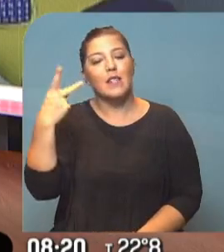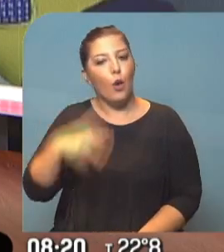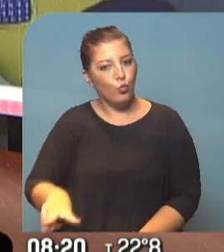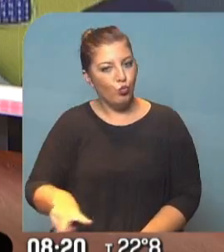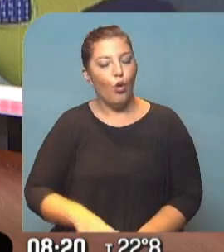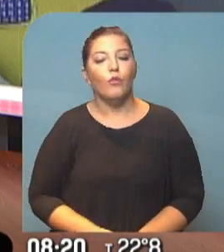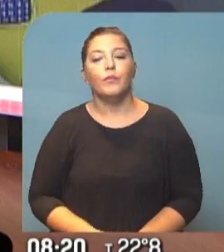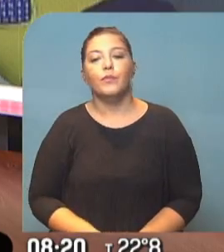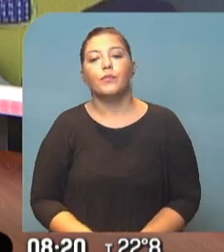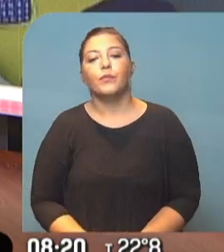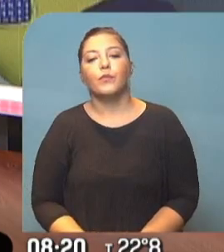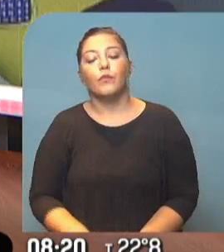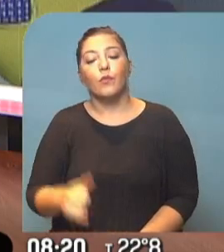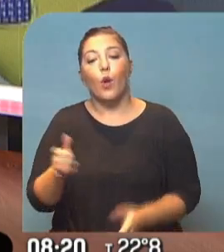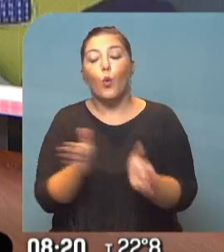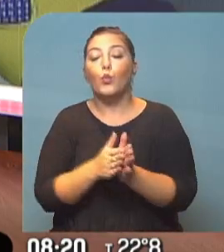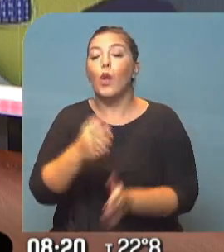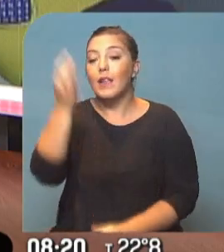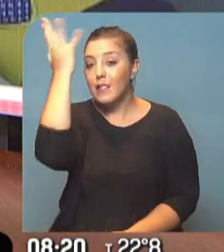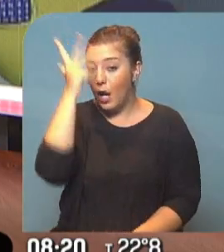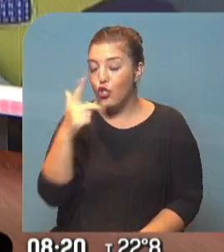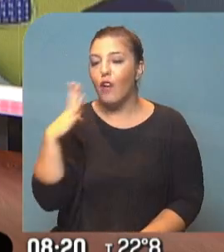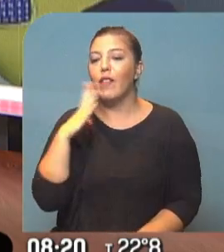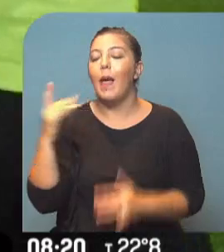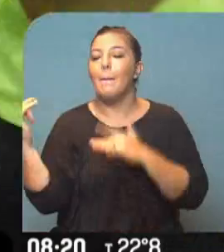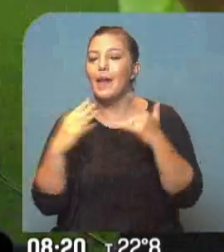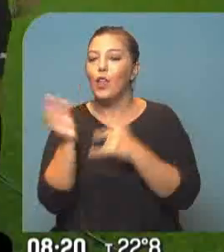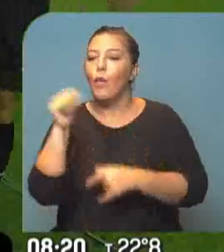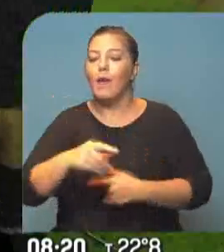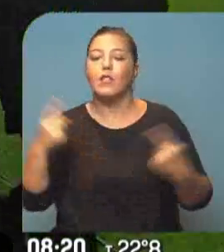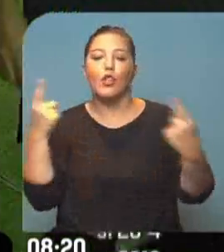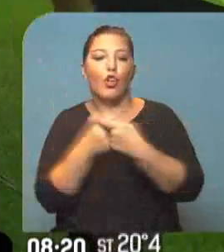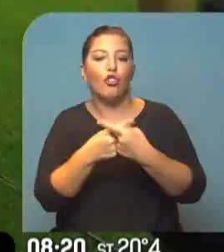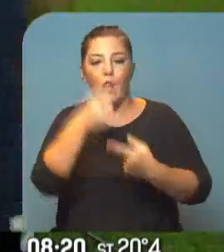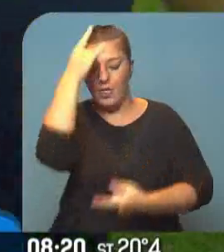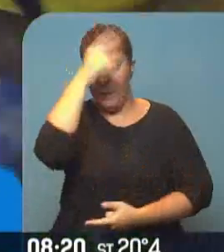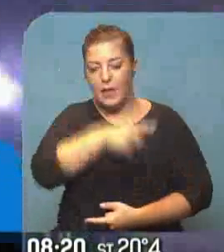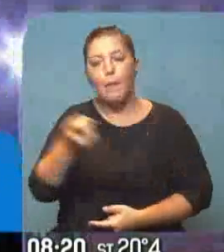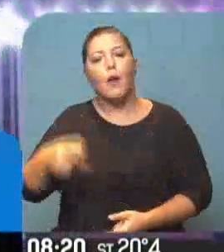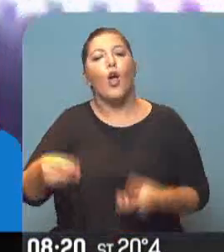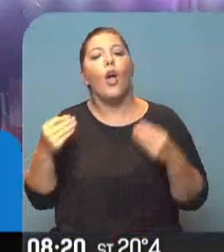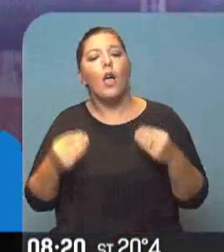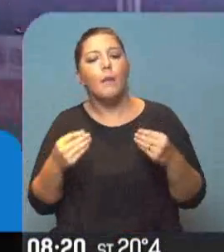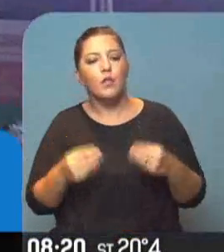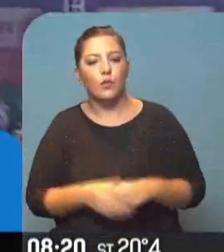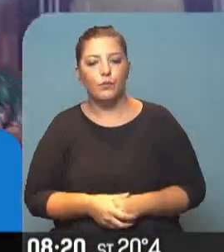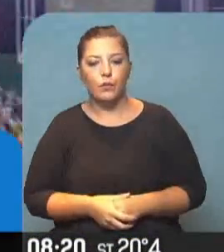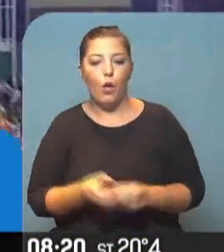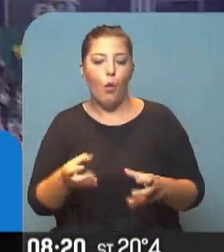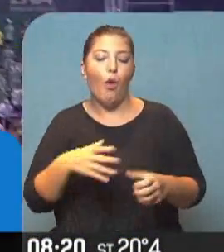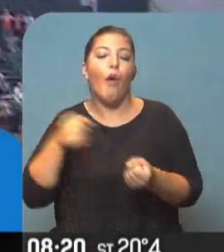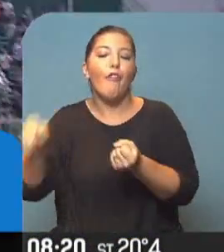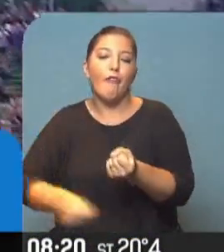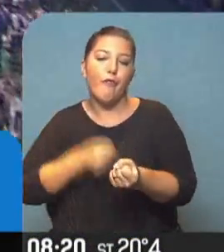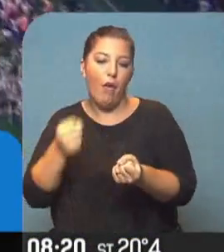perseguidor inmediato, y junto a San Lorenzo, que debe un partido frente a Independiente. ¿Pero qué pasó? Bueno, Banfield se presentaba